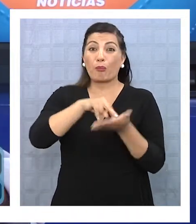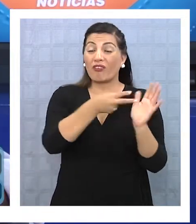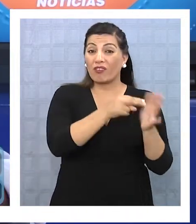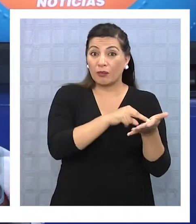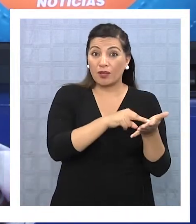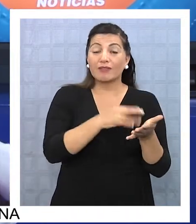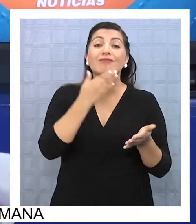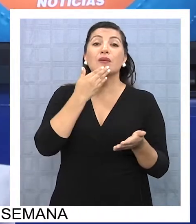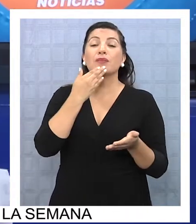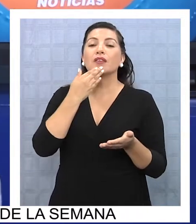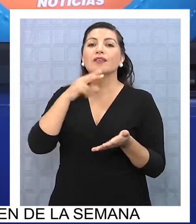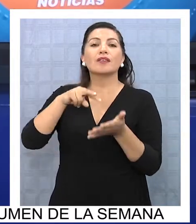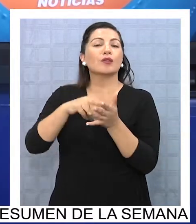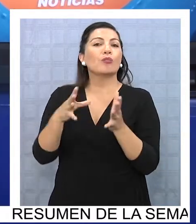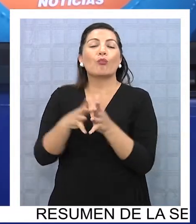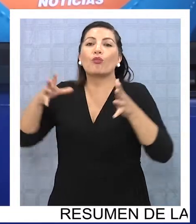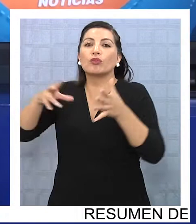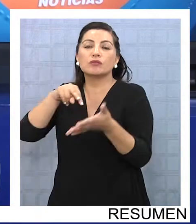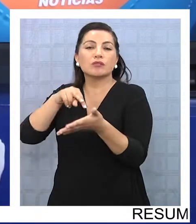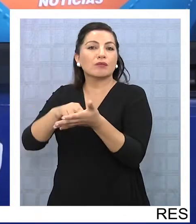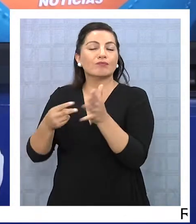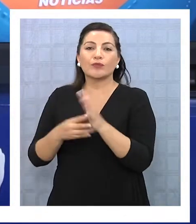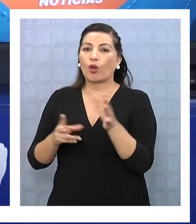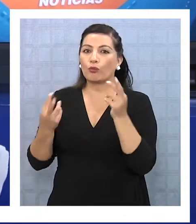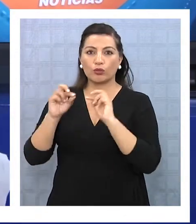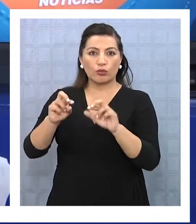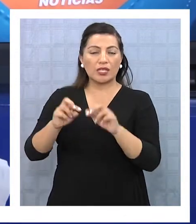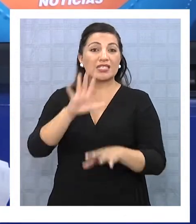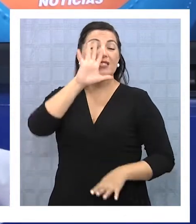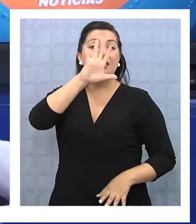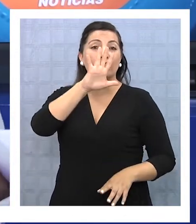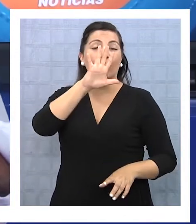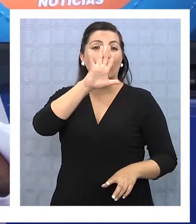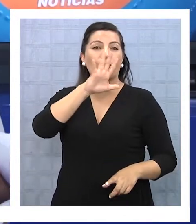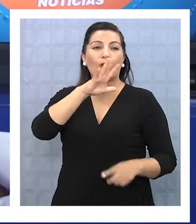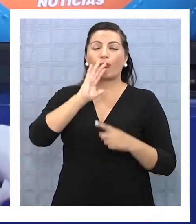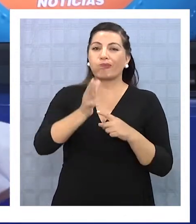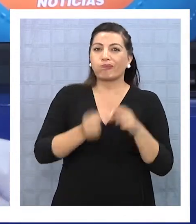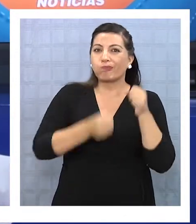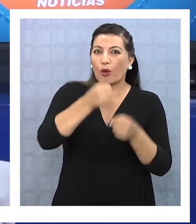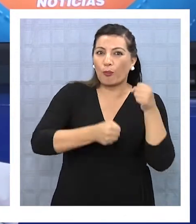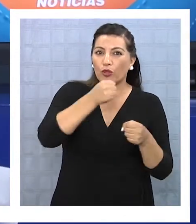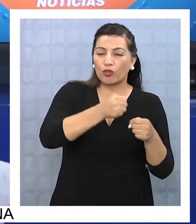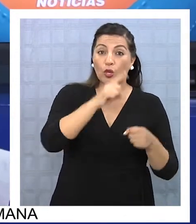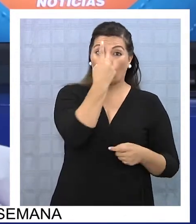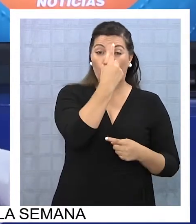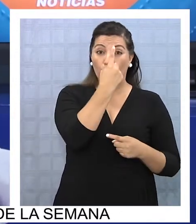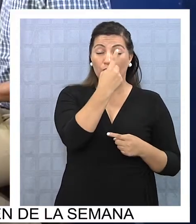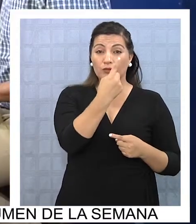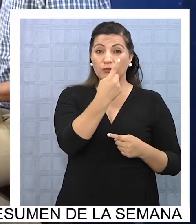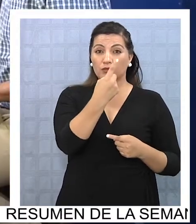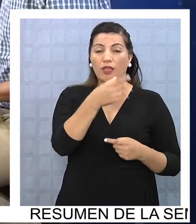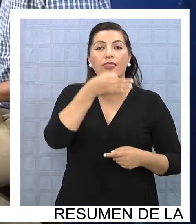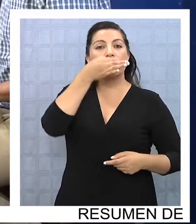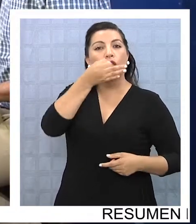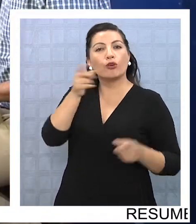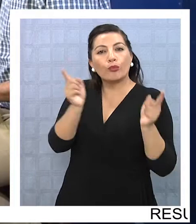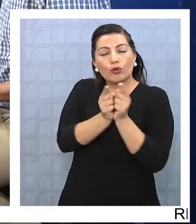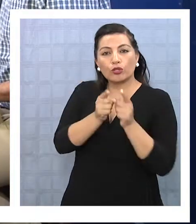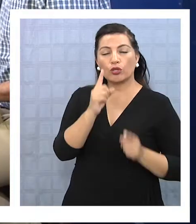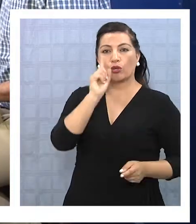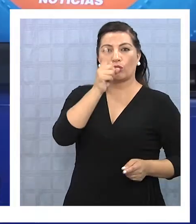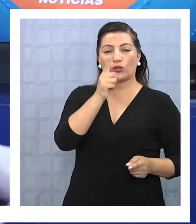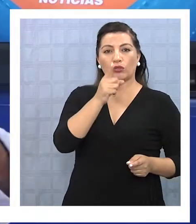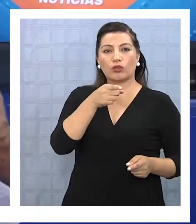llena de problemas, pero llena de oportunidades, que tiene 5 grandes motores, que son los que van a permitir despegar. Uno, y solo lo digo en forma muy